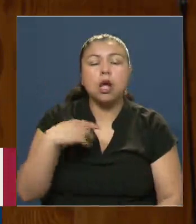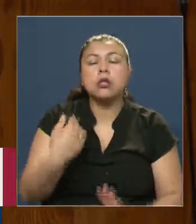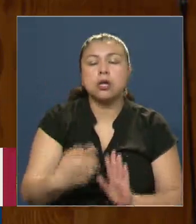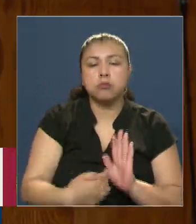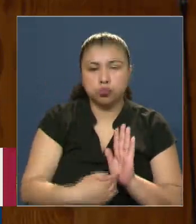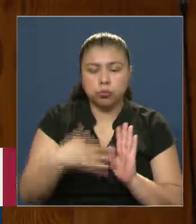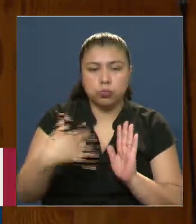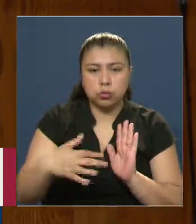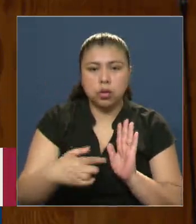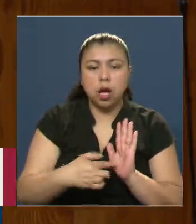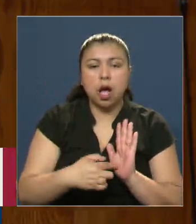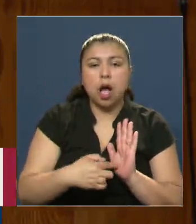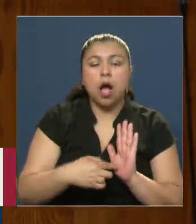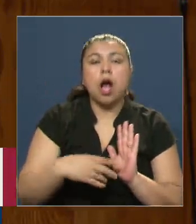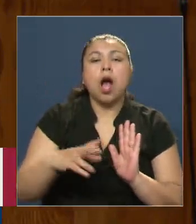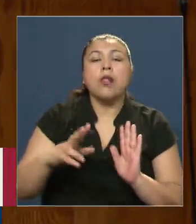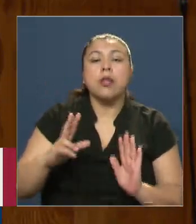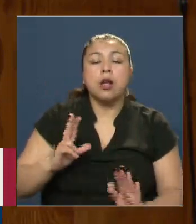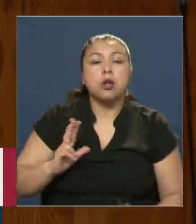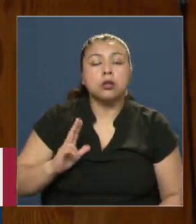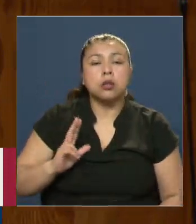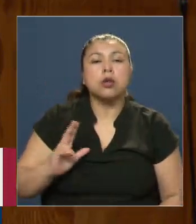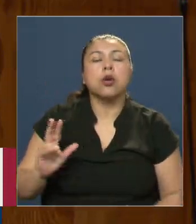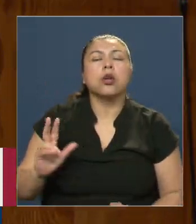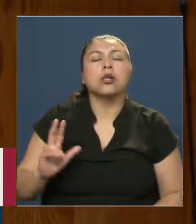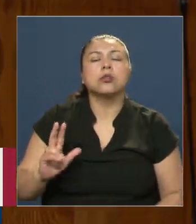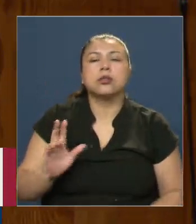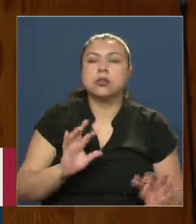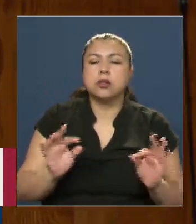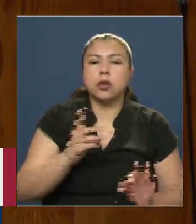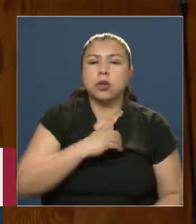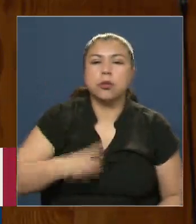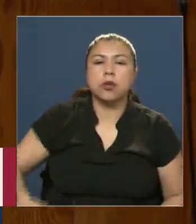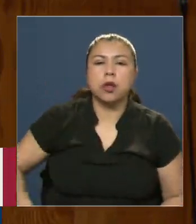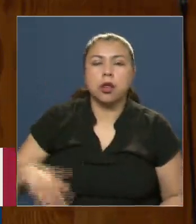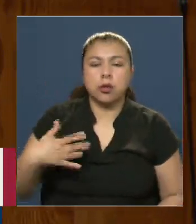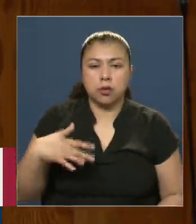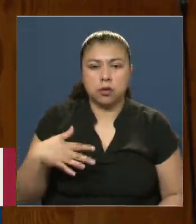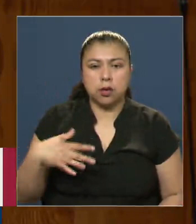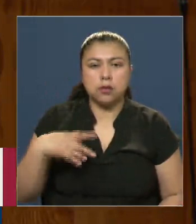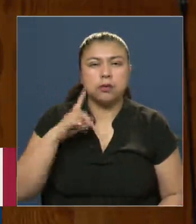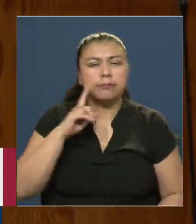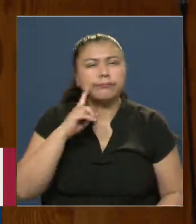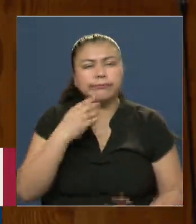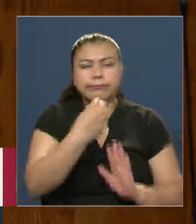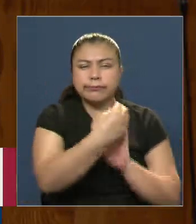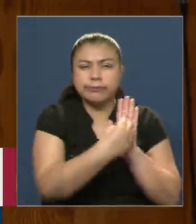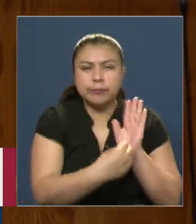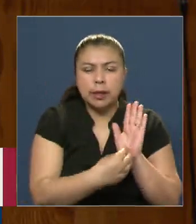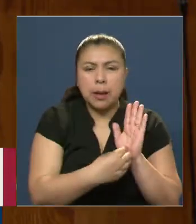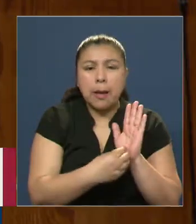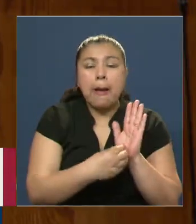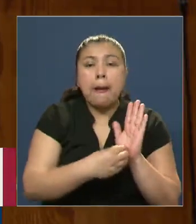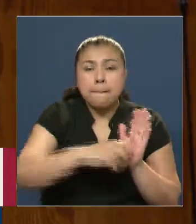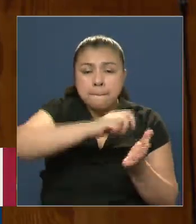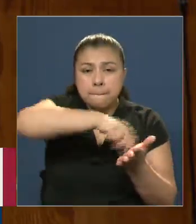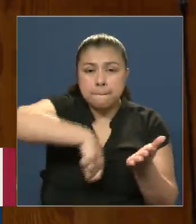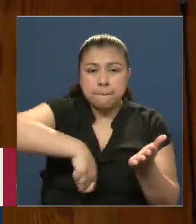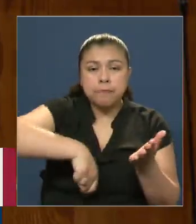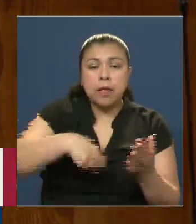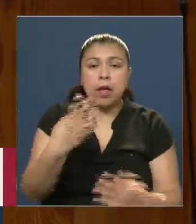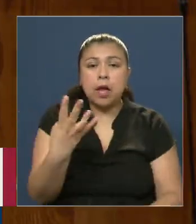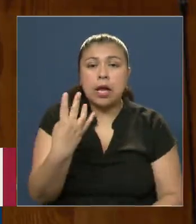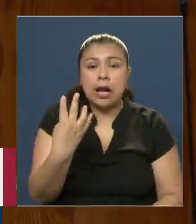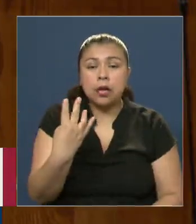la vista de los señores y señoras diputados, donde las partes señalan los propósitos que tuvieron en consideración para suscribirlo y